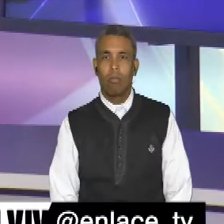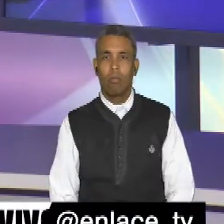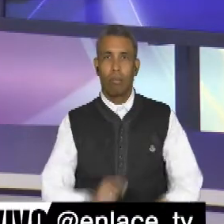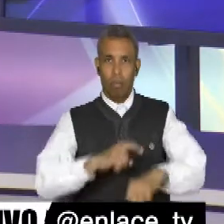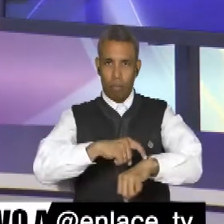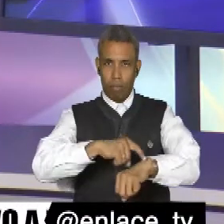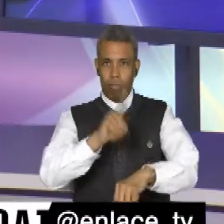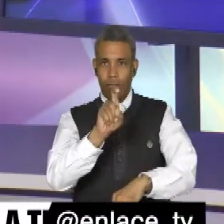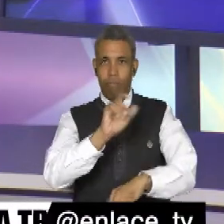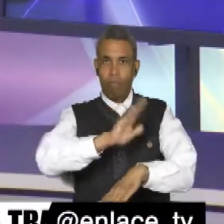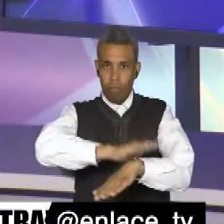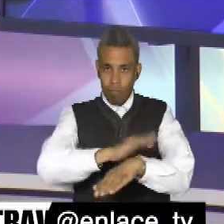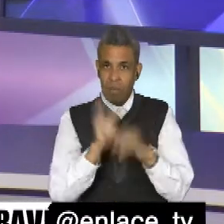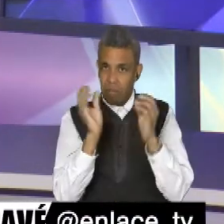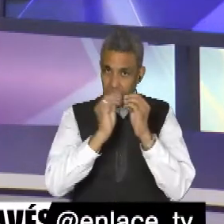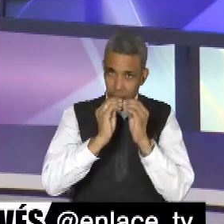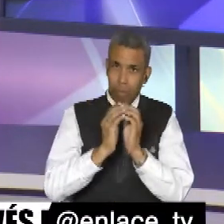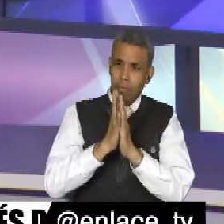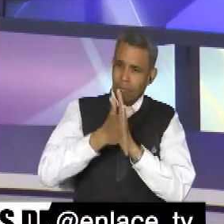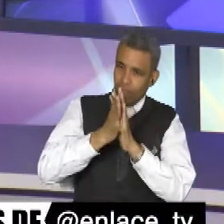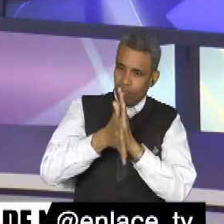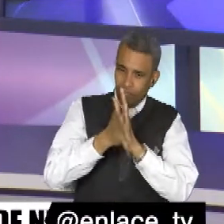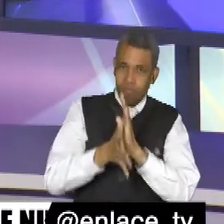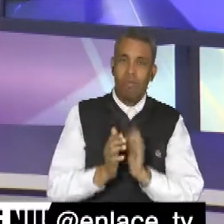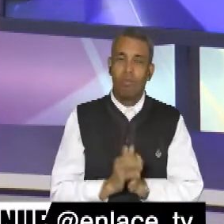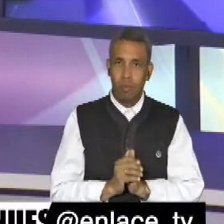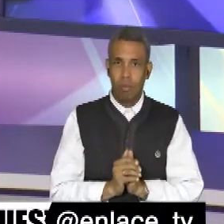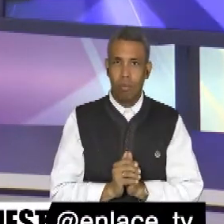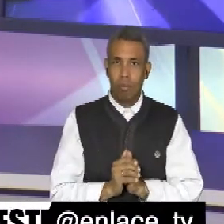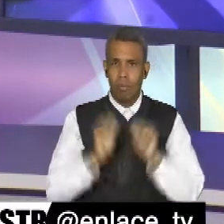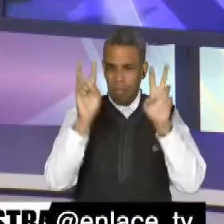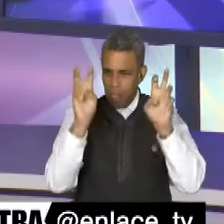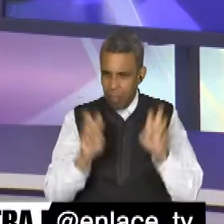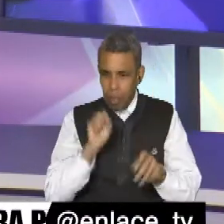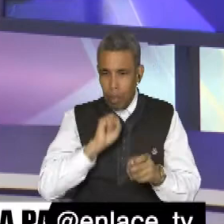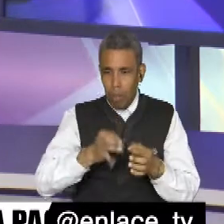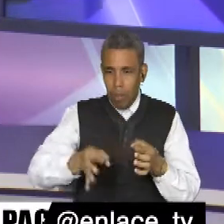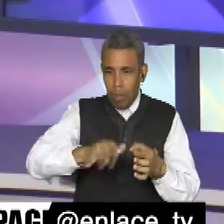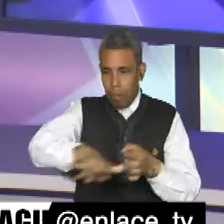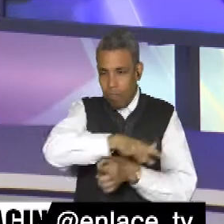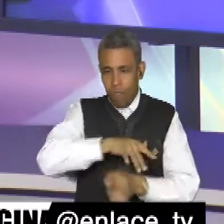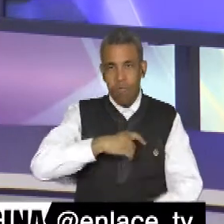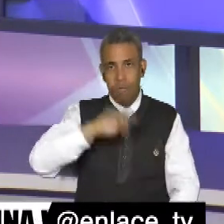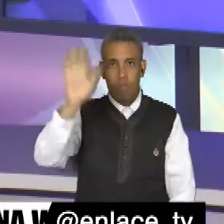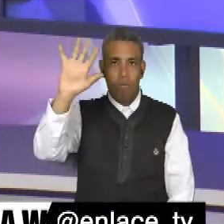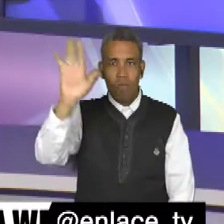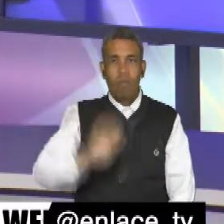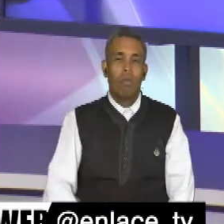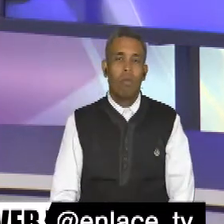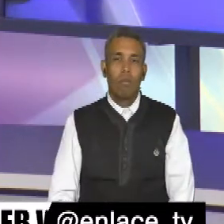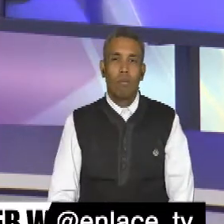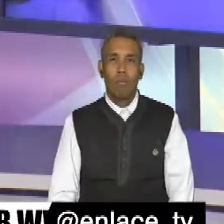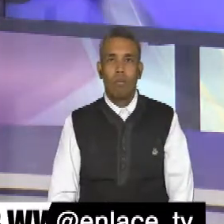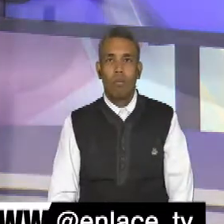6:00 de la tarde los esperamos con más de lo que pasa en Barranca Bermeja y en Magdalena Medio. Que tengan todos una feliz tarde.